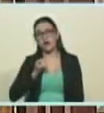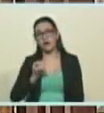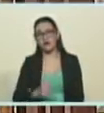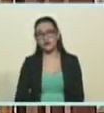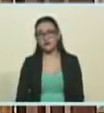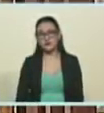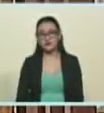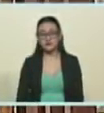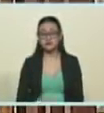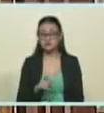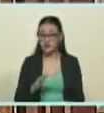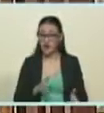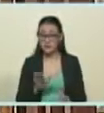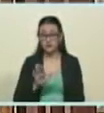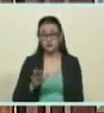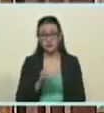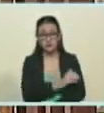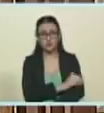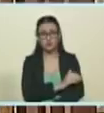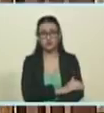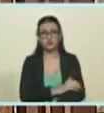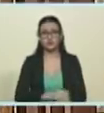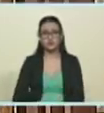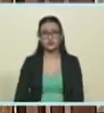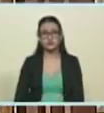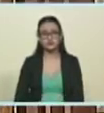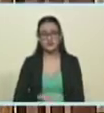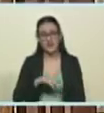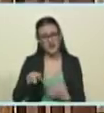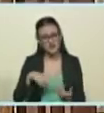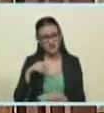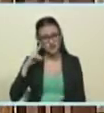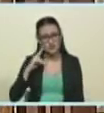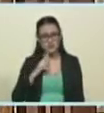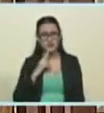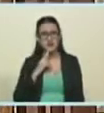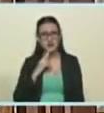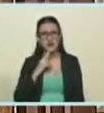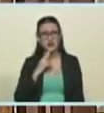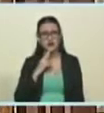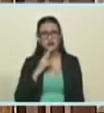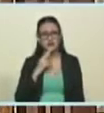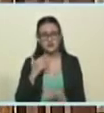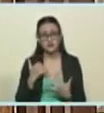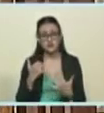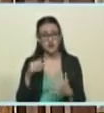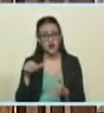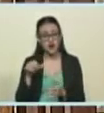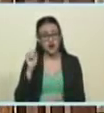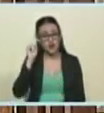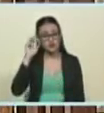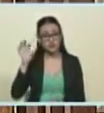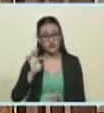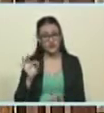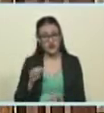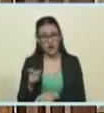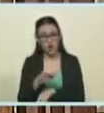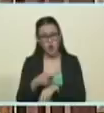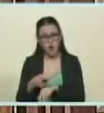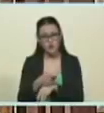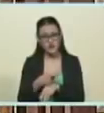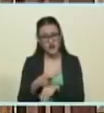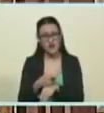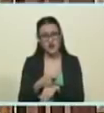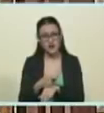es el camino que ha tomado la oposición. La revolución bolivariana, así lo declaro, ante este Consejo Federal de Gobierno y frente a estos